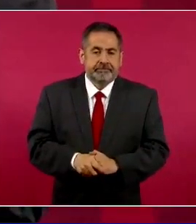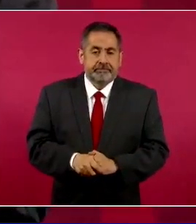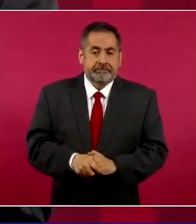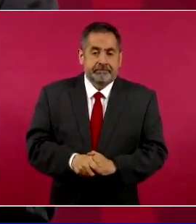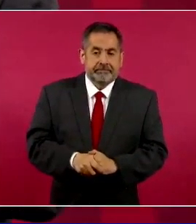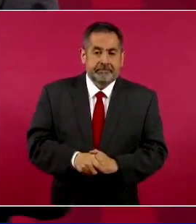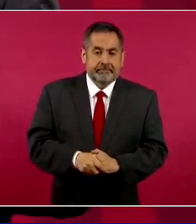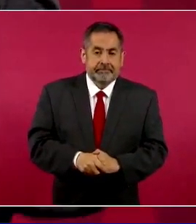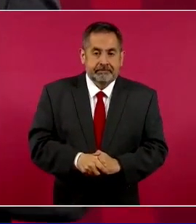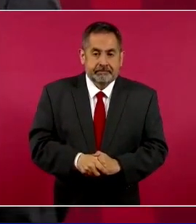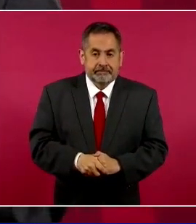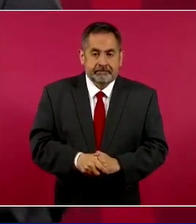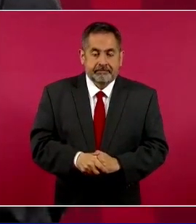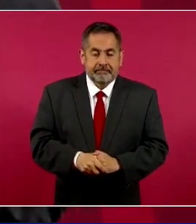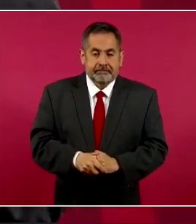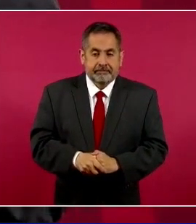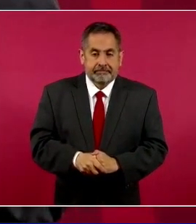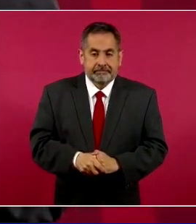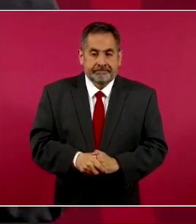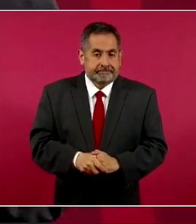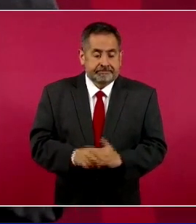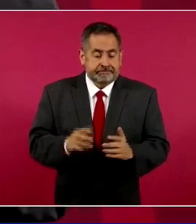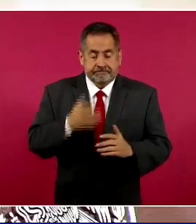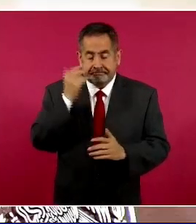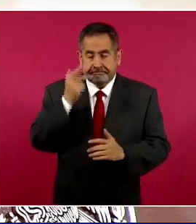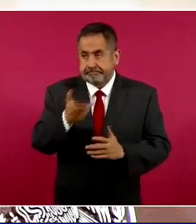Sí. Y